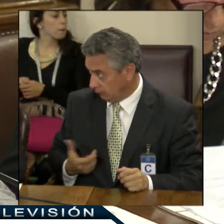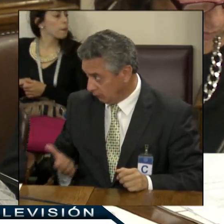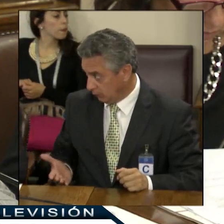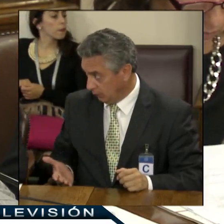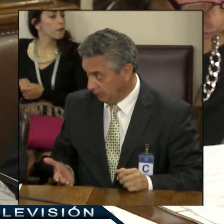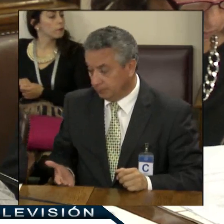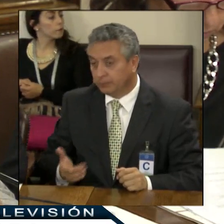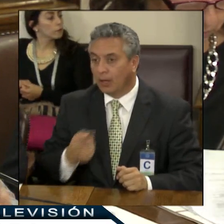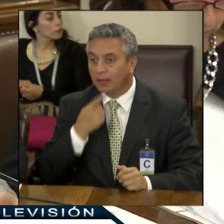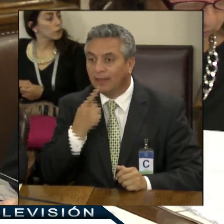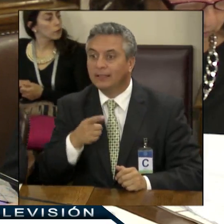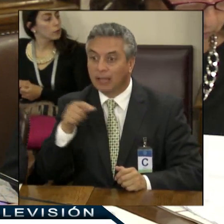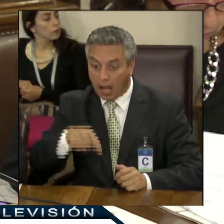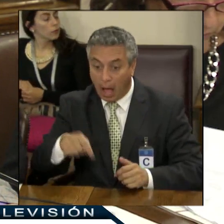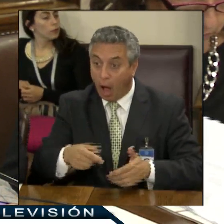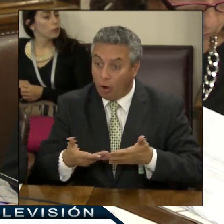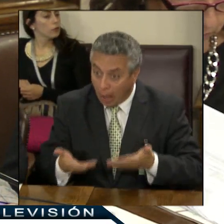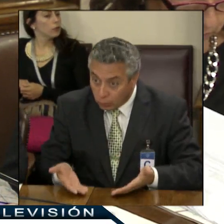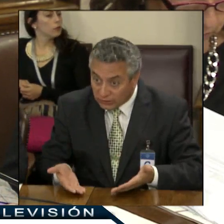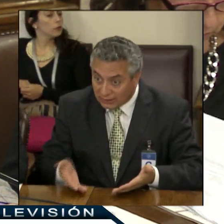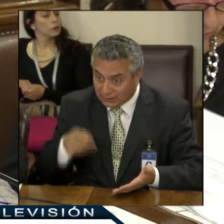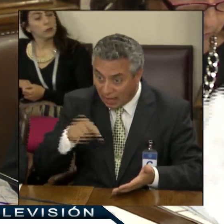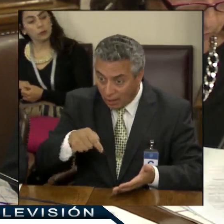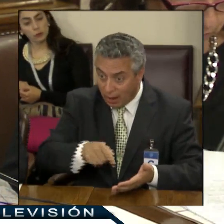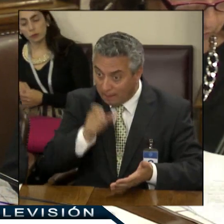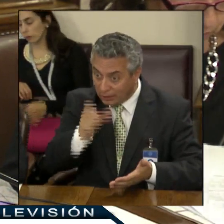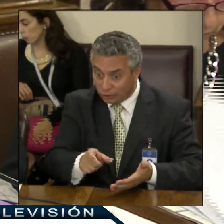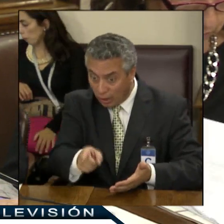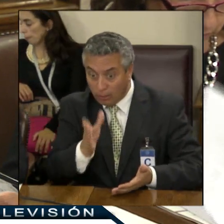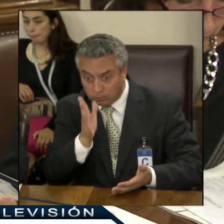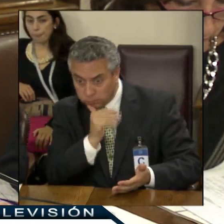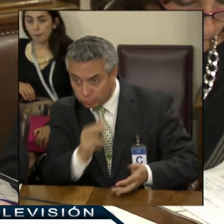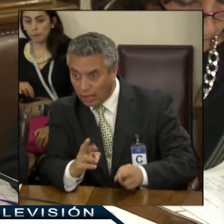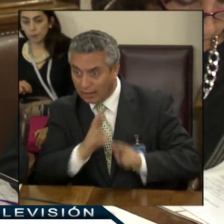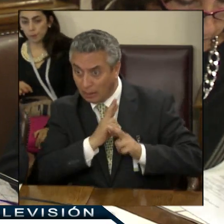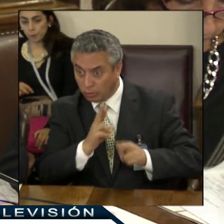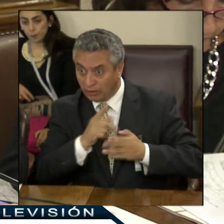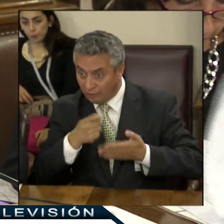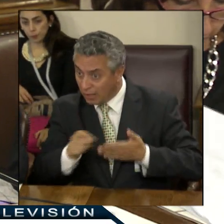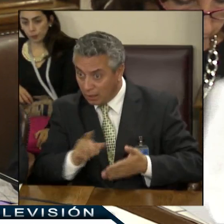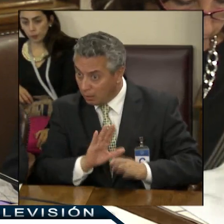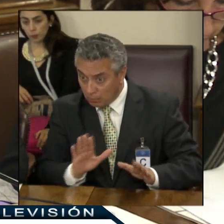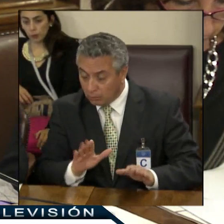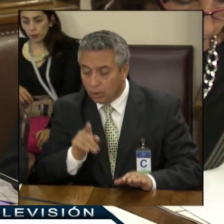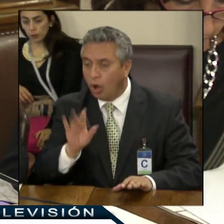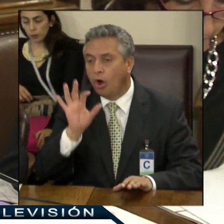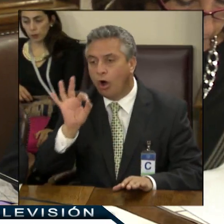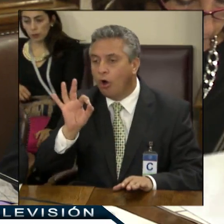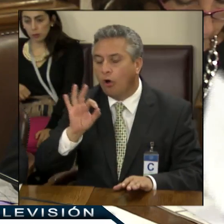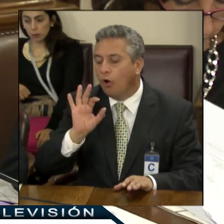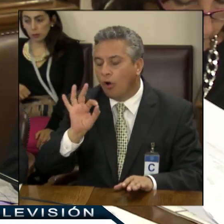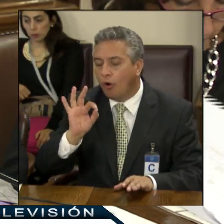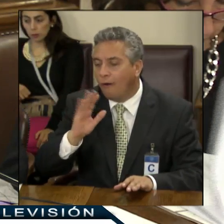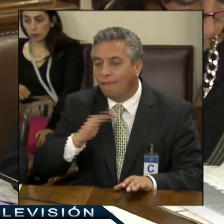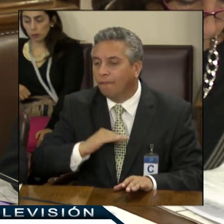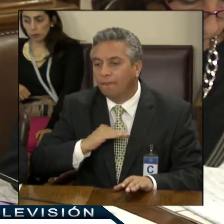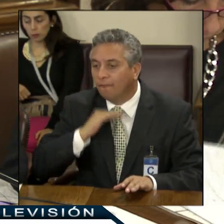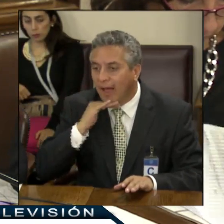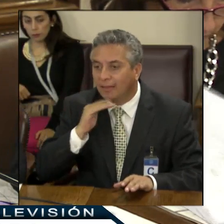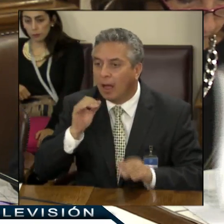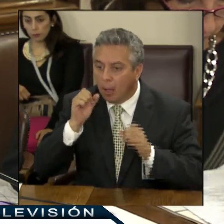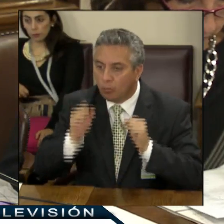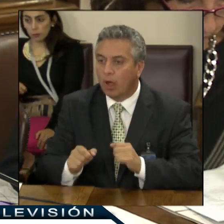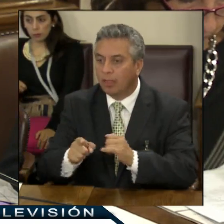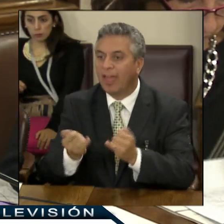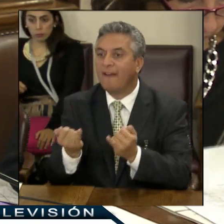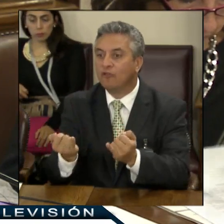y desde la ausencia de una persona que responda correctamente o hasta lo que claramente puede ser